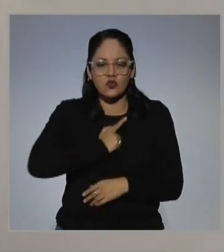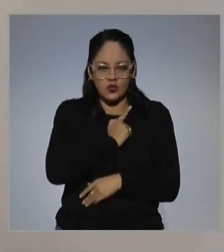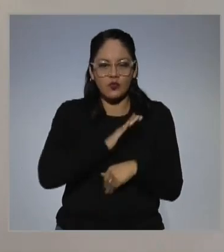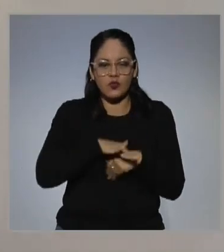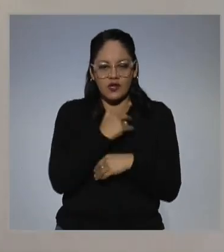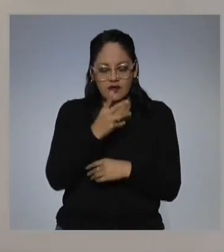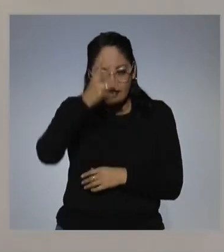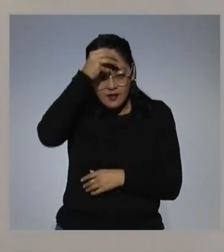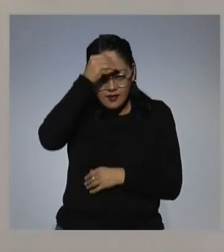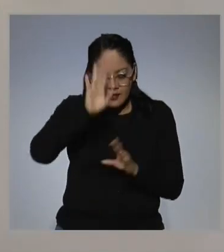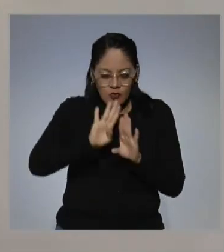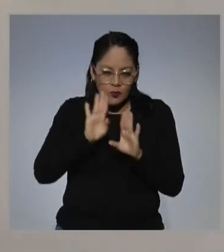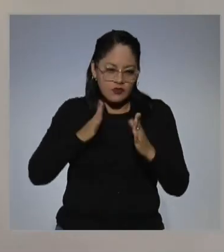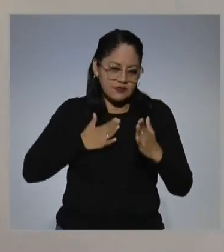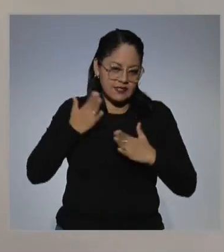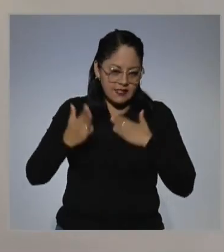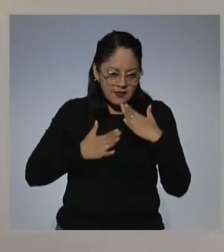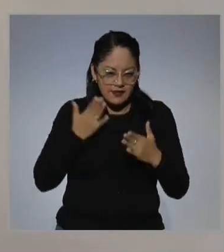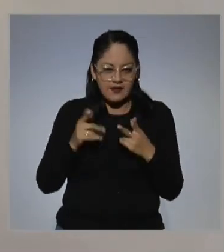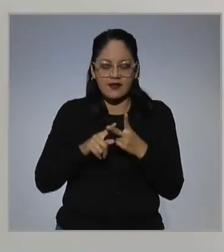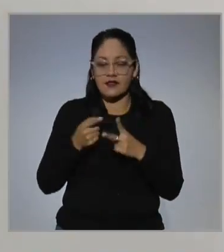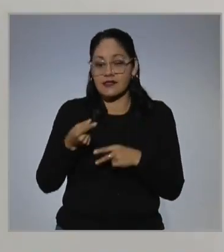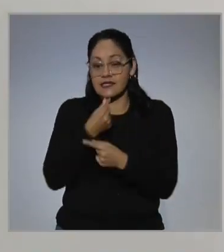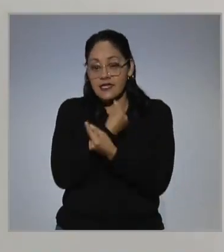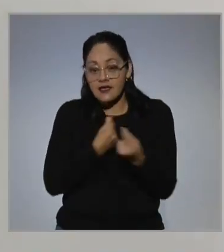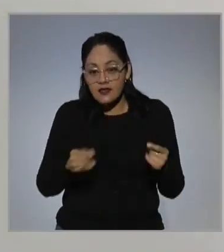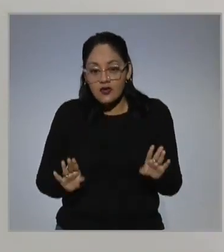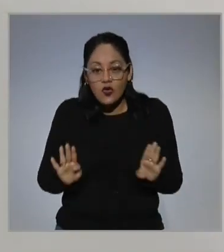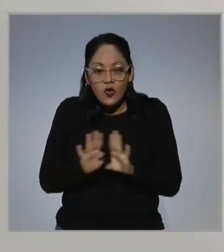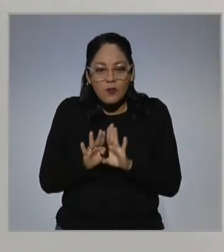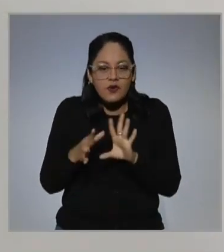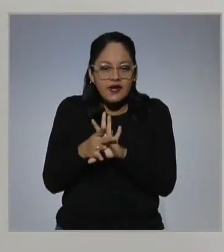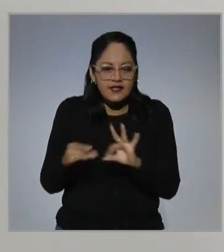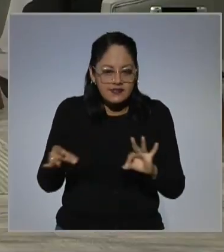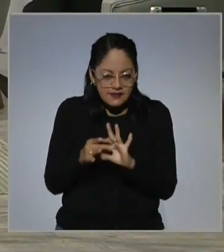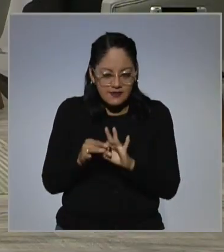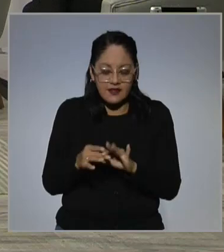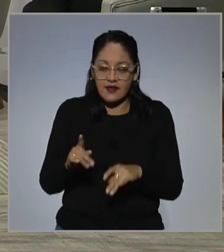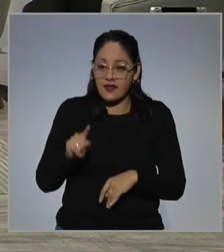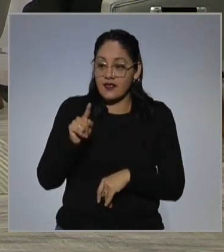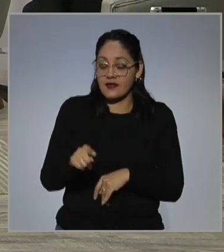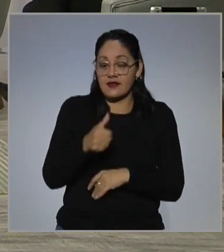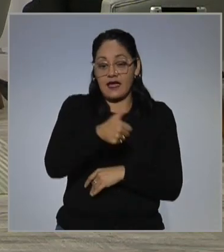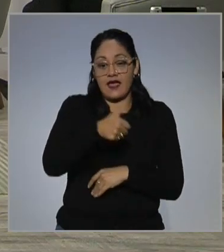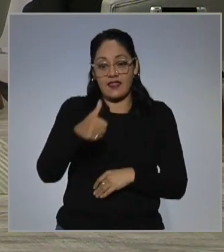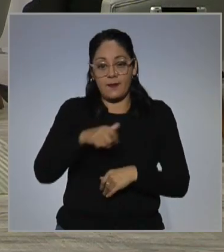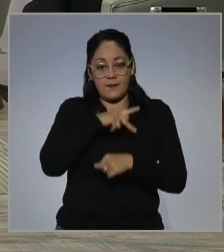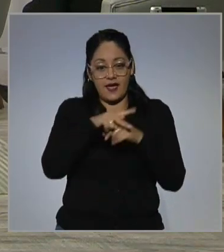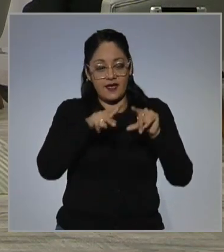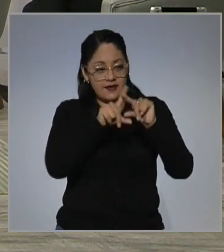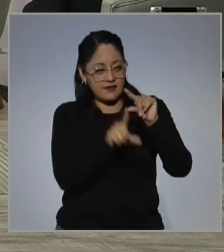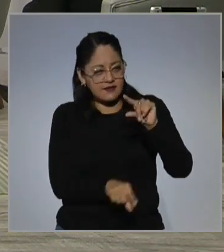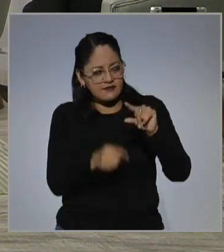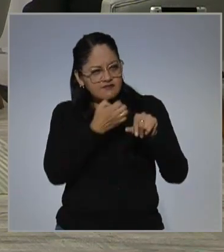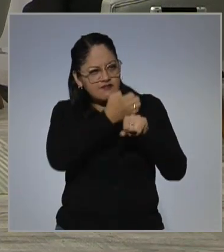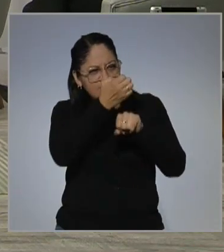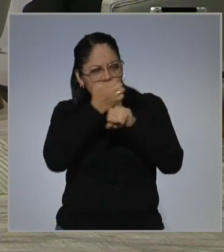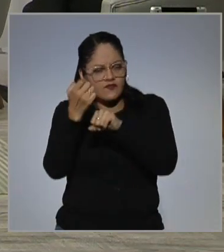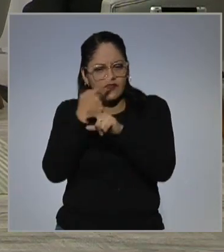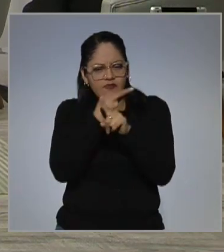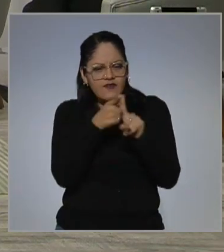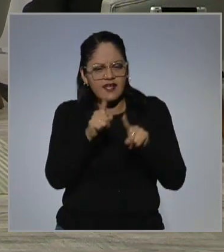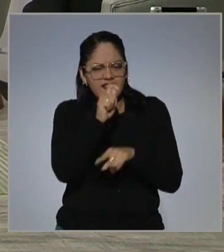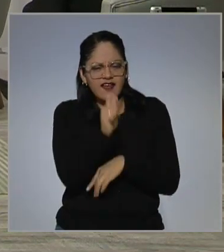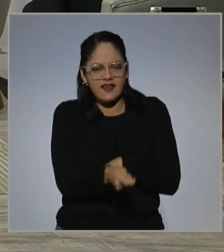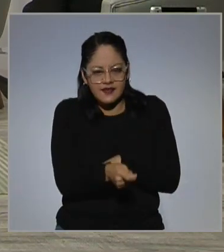enseñan desde cómo lo celebran, cómo se los explican a los niños, qué significa esta celebración en cada rincón del país, donde son